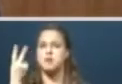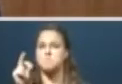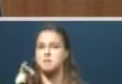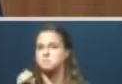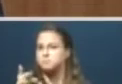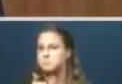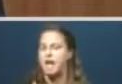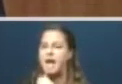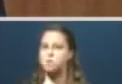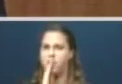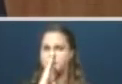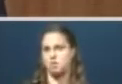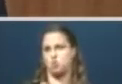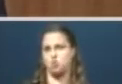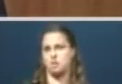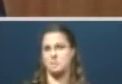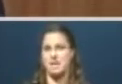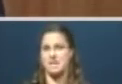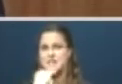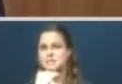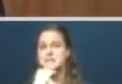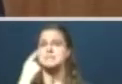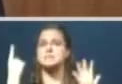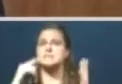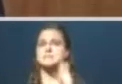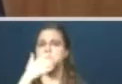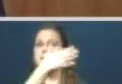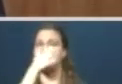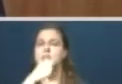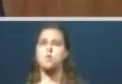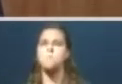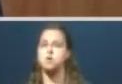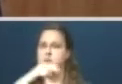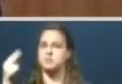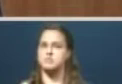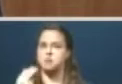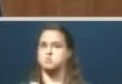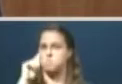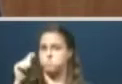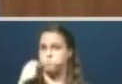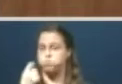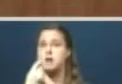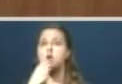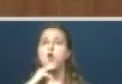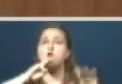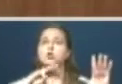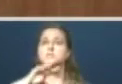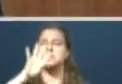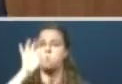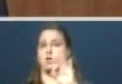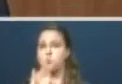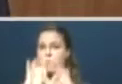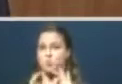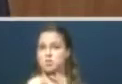de ayudas directas con cerca de 6.500 millones de euros hemos logrado que el 84 por ciento de las llamadas